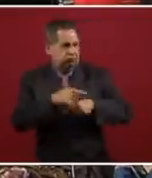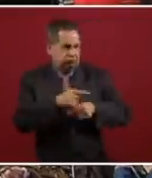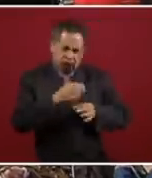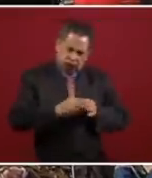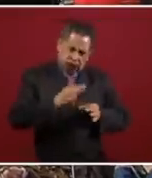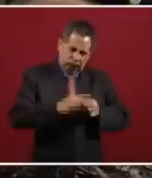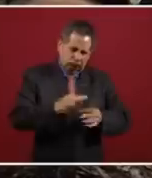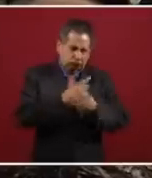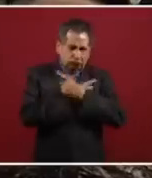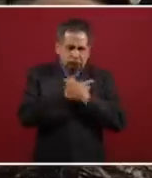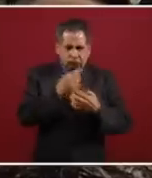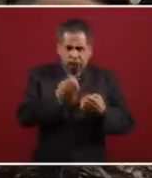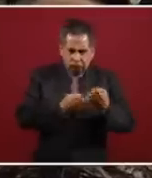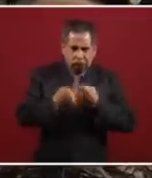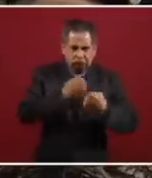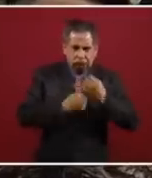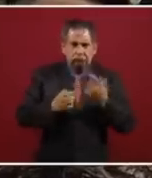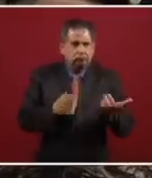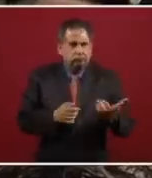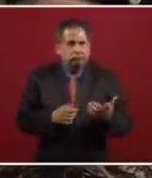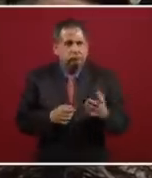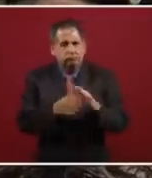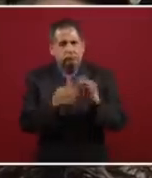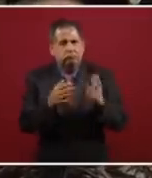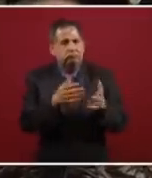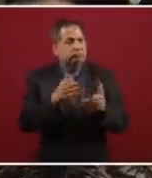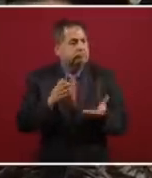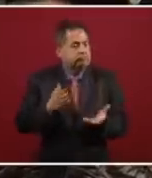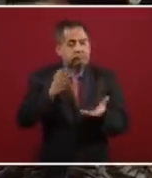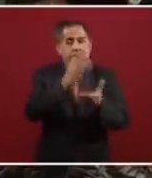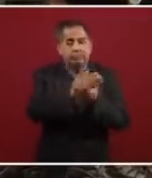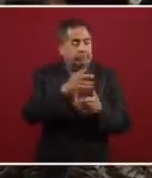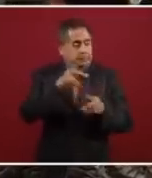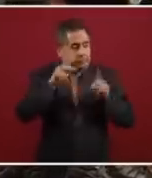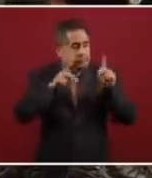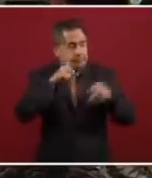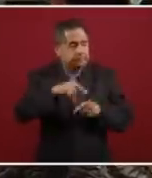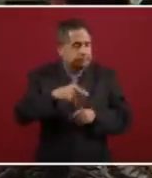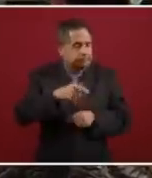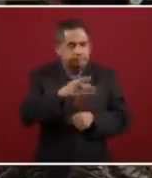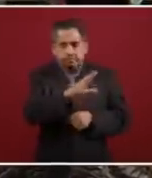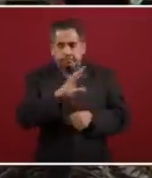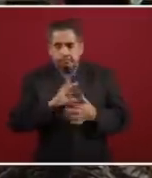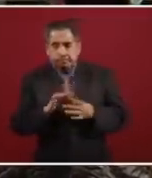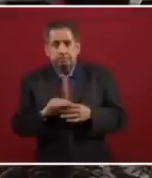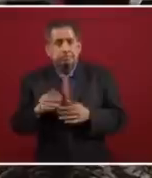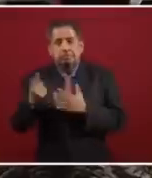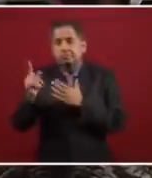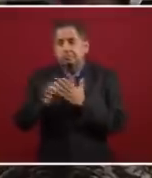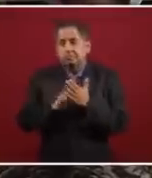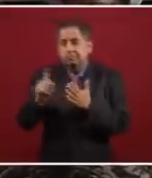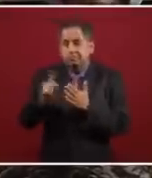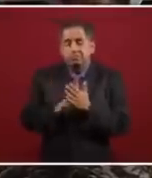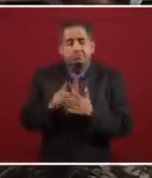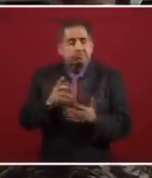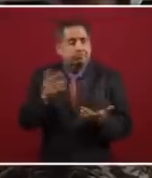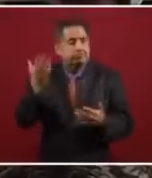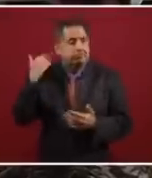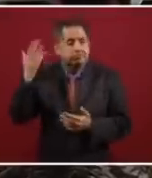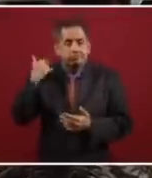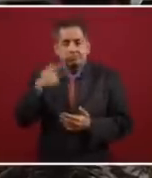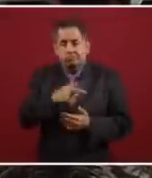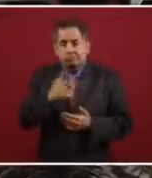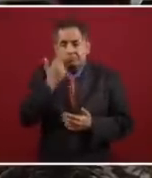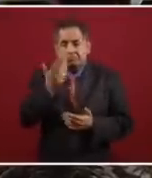y valores, o sea, hacer ejercicio. Realizando una visita al lugar, nos comentan que llevan meses tratando